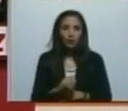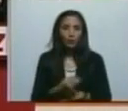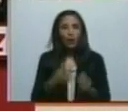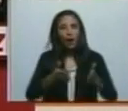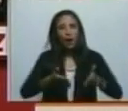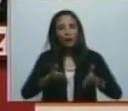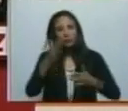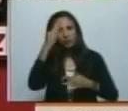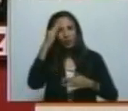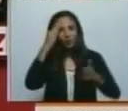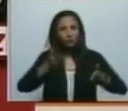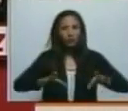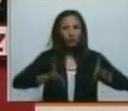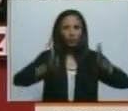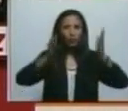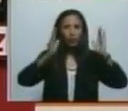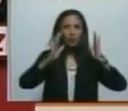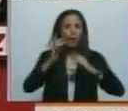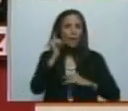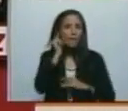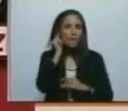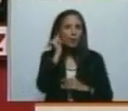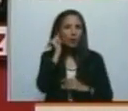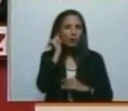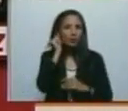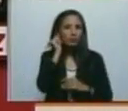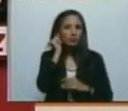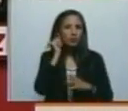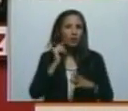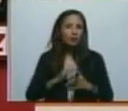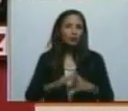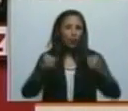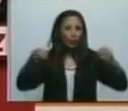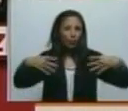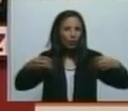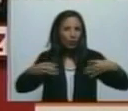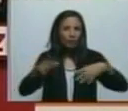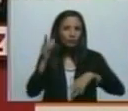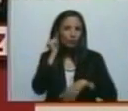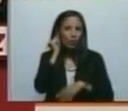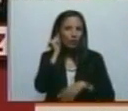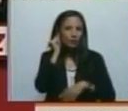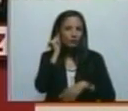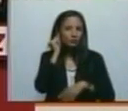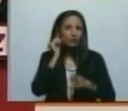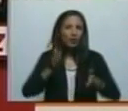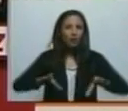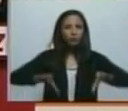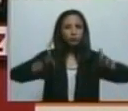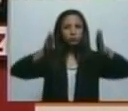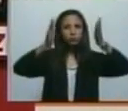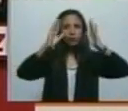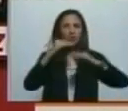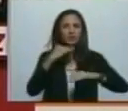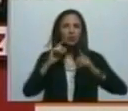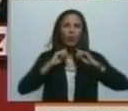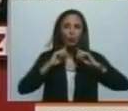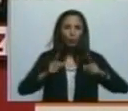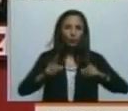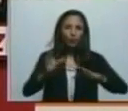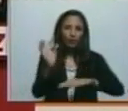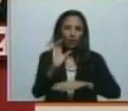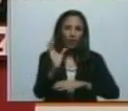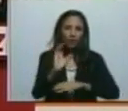Leonza, por el simbolismo. Iba a amanecer, fíjense cómo estaba